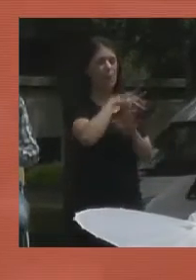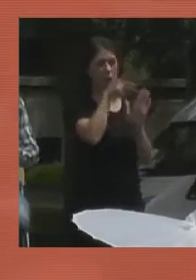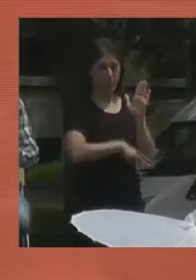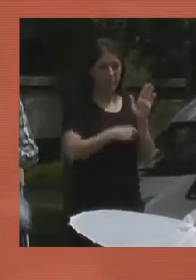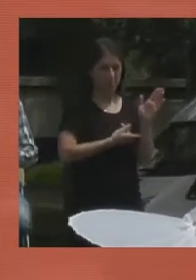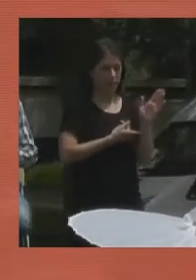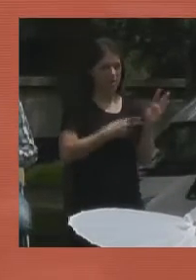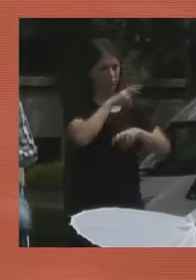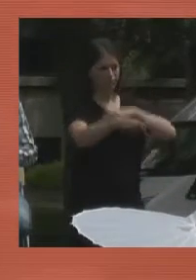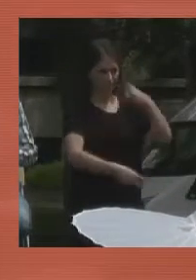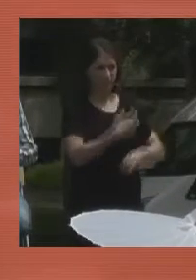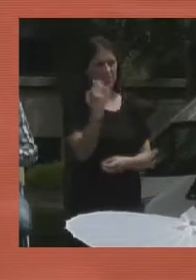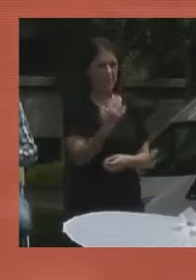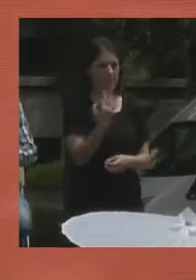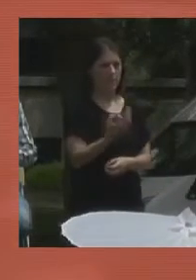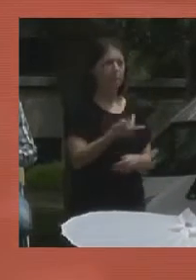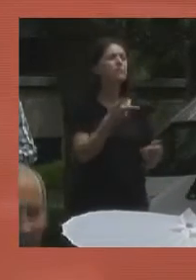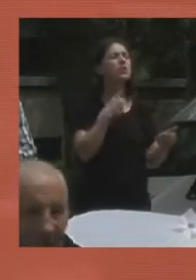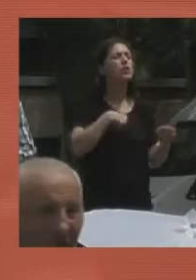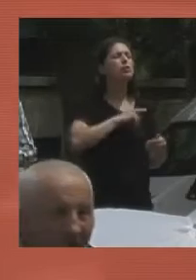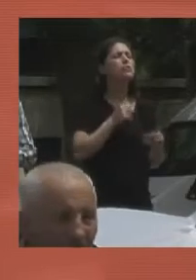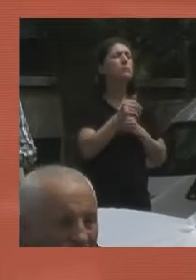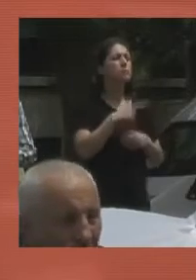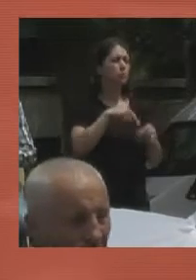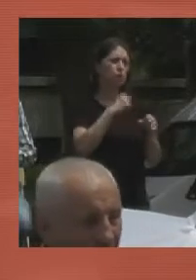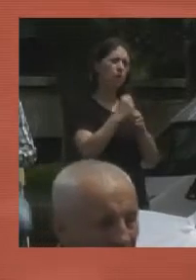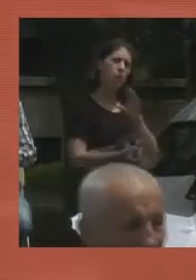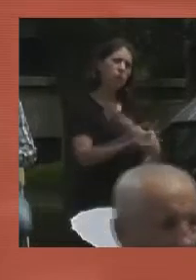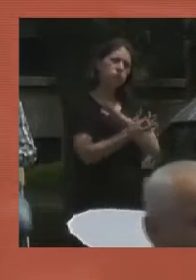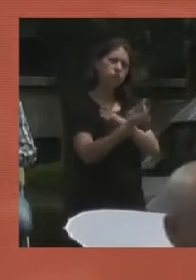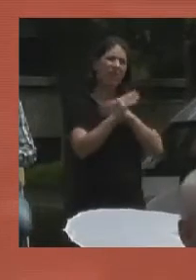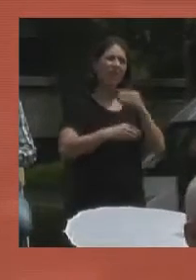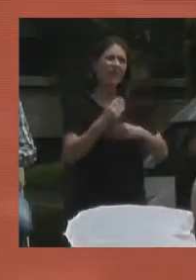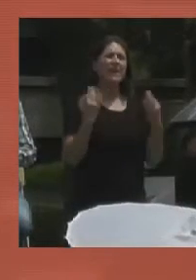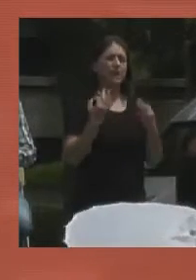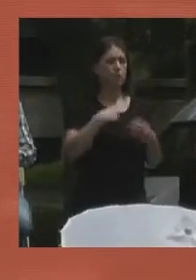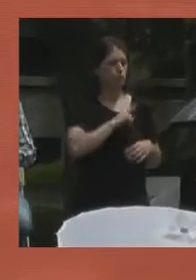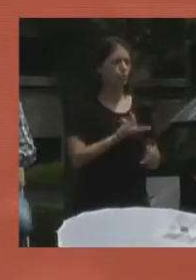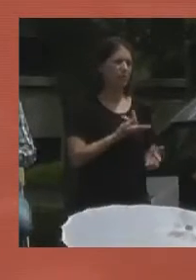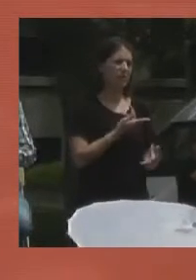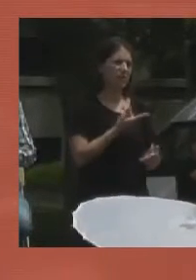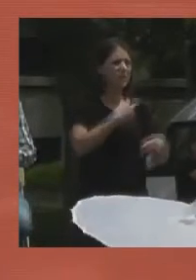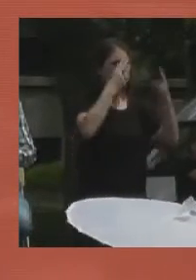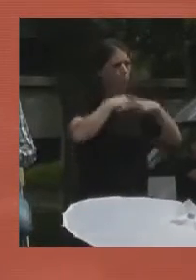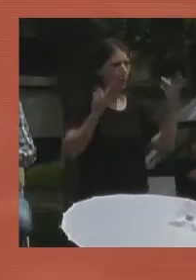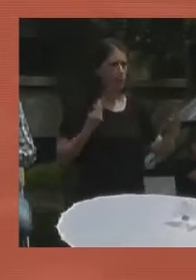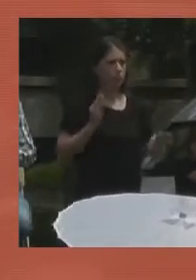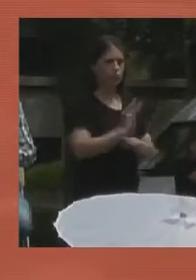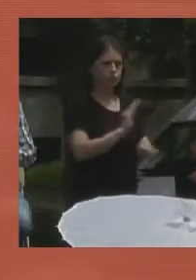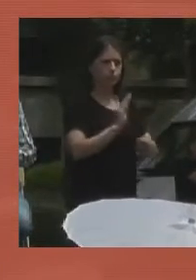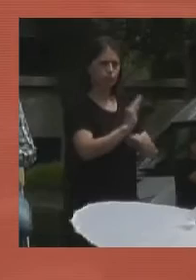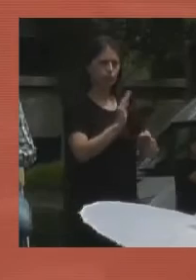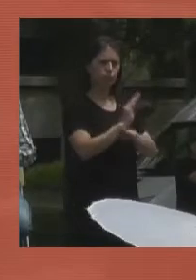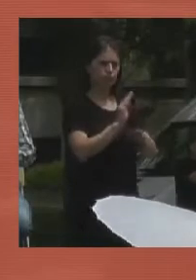tamén para crear emprego? Bueno, vamos facer unha inversión pública, unha gran expansión